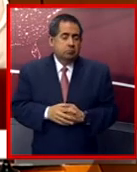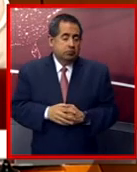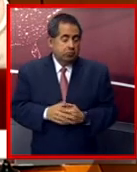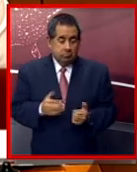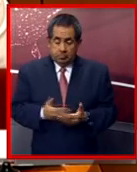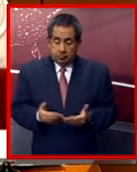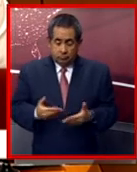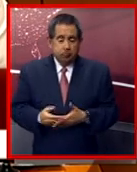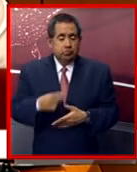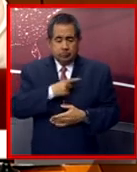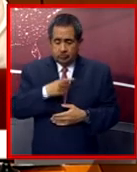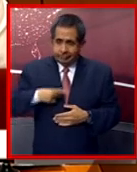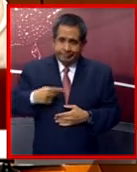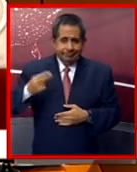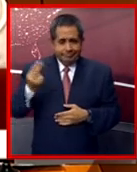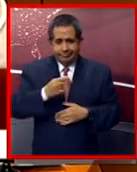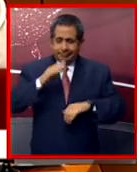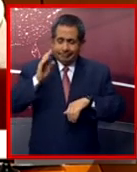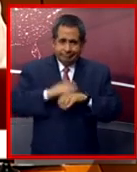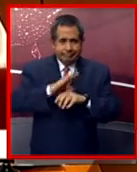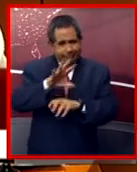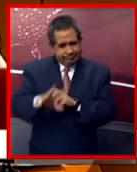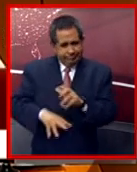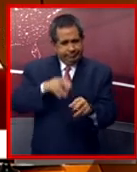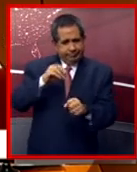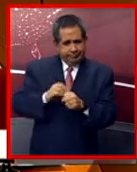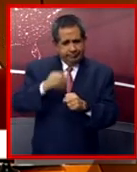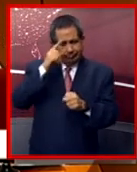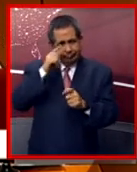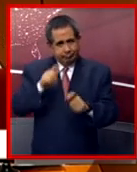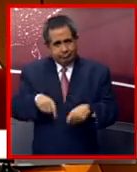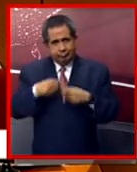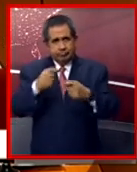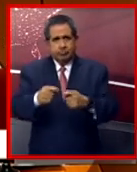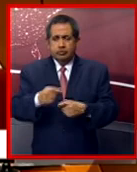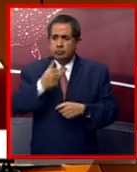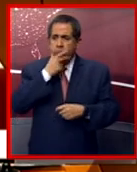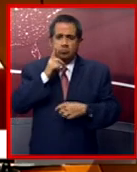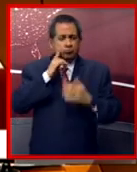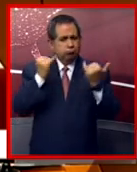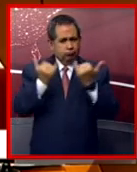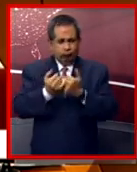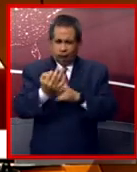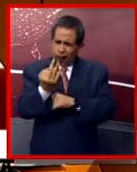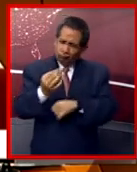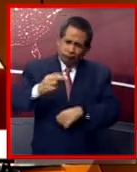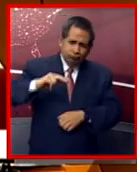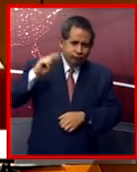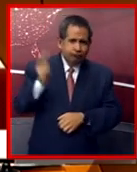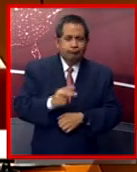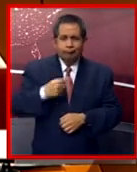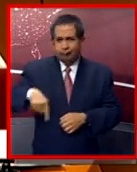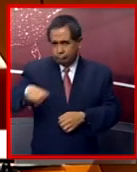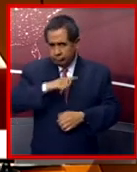nunca necesitamos complementarnos para conseguir la igualdad real en nuestra sociedad.